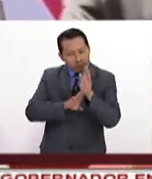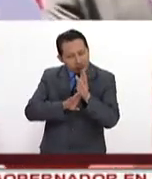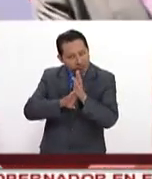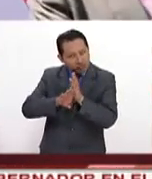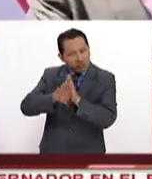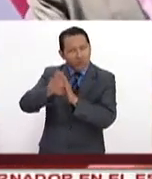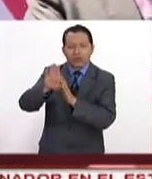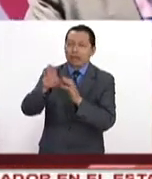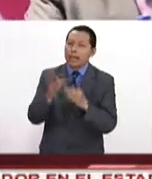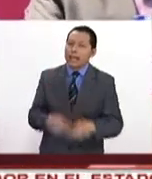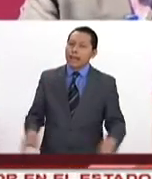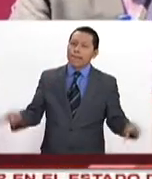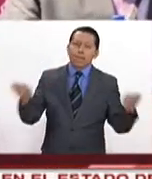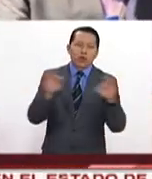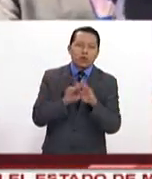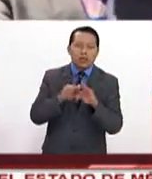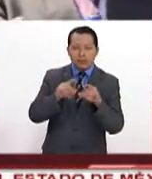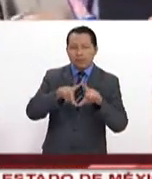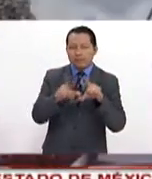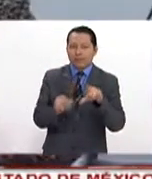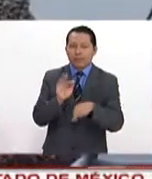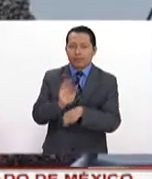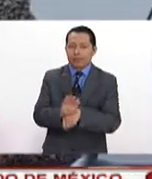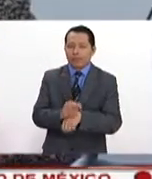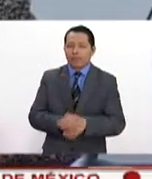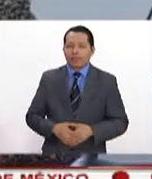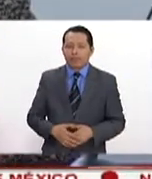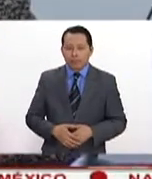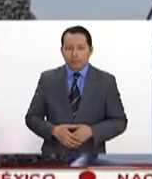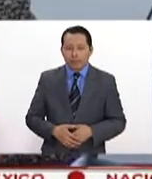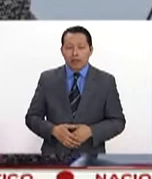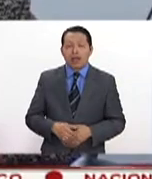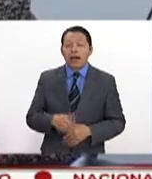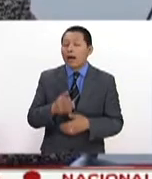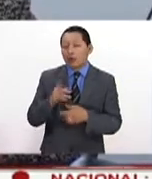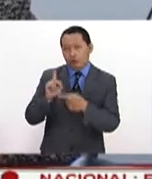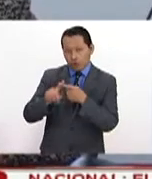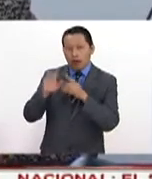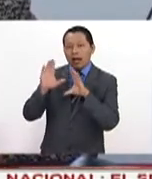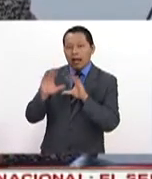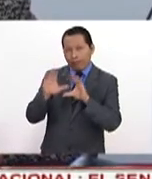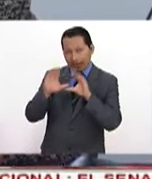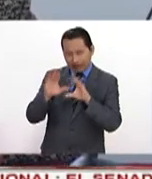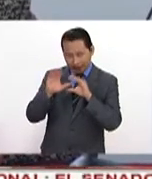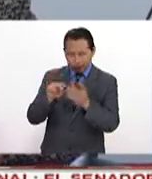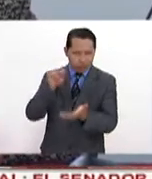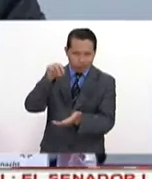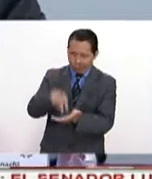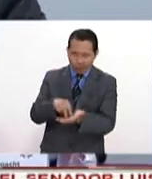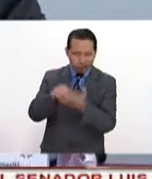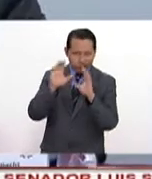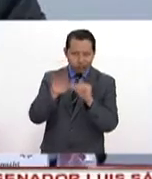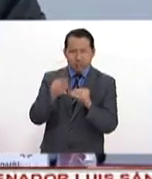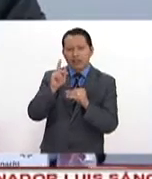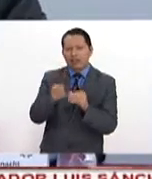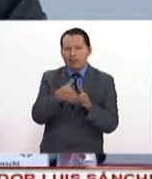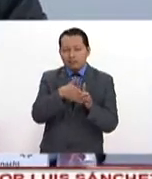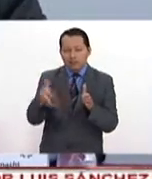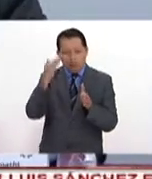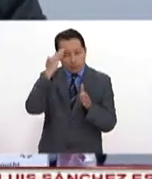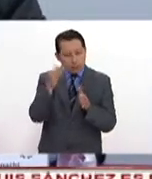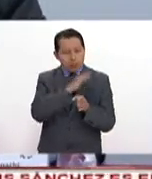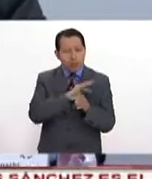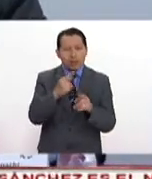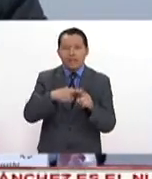importante y decisivo para el país. Además de la capacitación presencial, que en una primera etapa se realizará